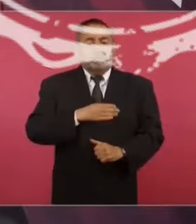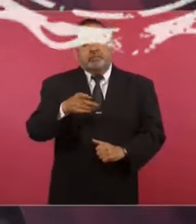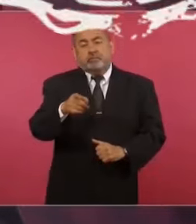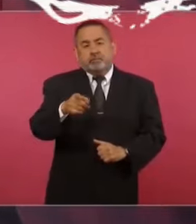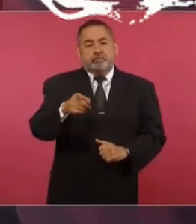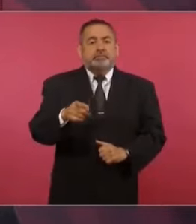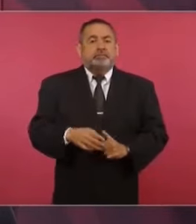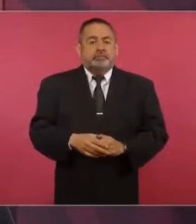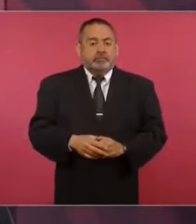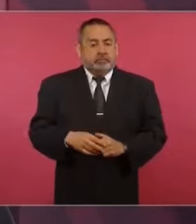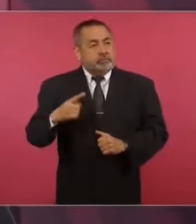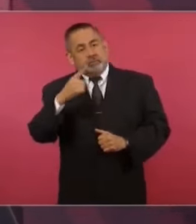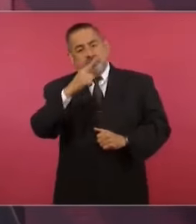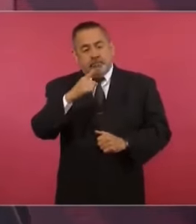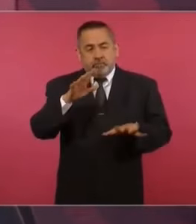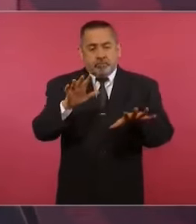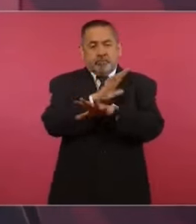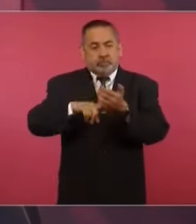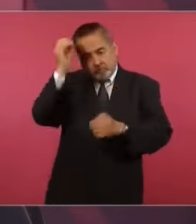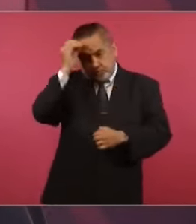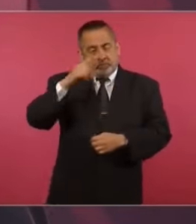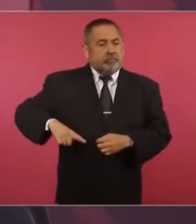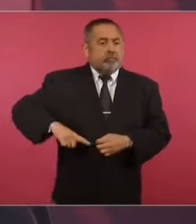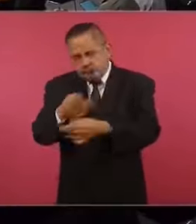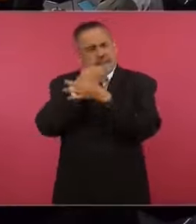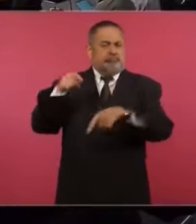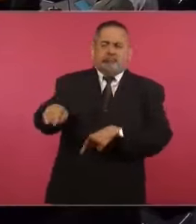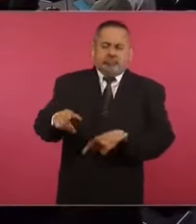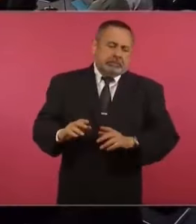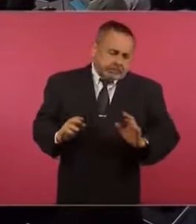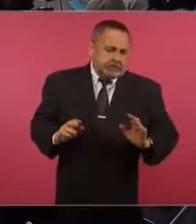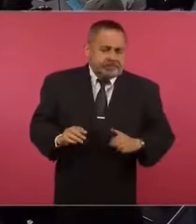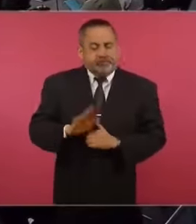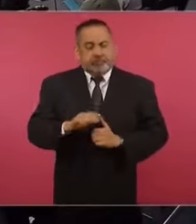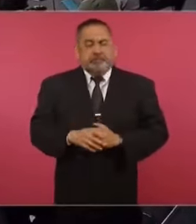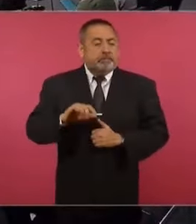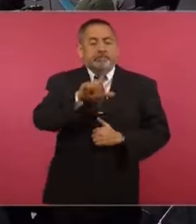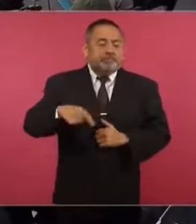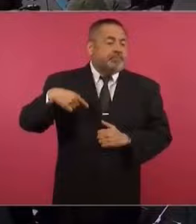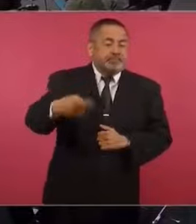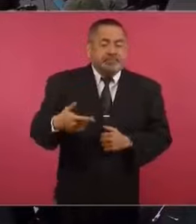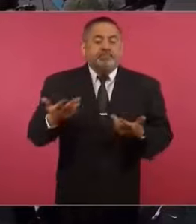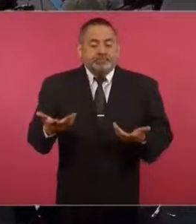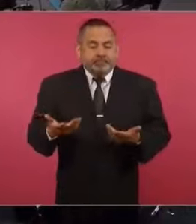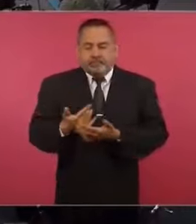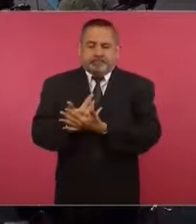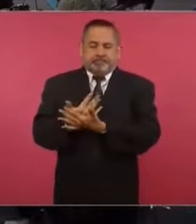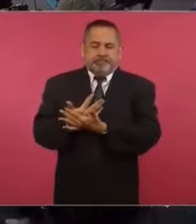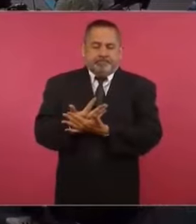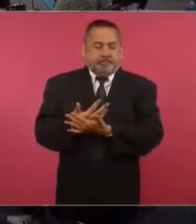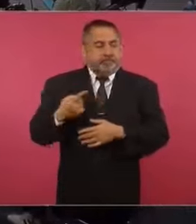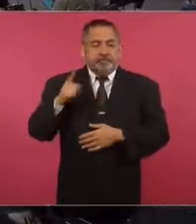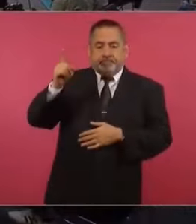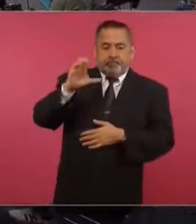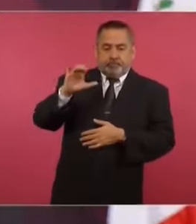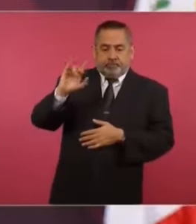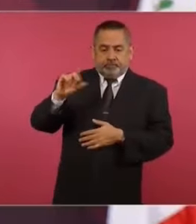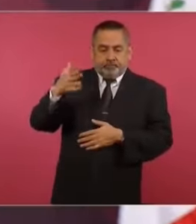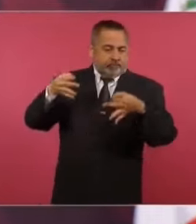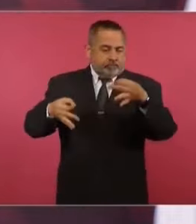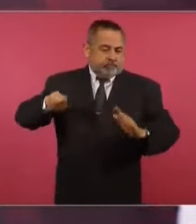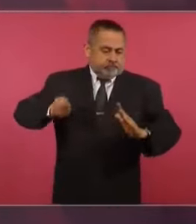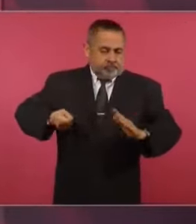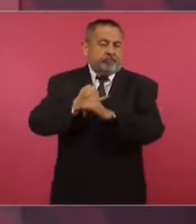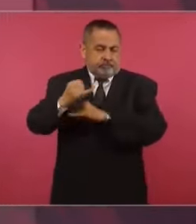Qué bueno que modificó su postura el gobierno de Canadá. Entonces, ¿qué sigue? Pues hay que esperar que la Corte